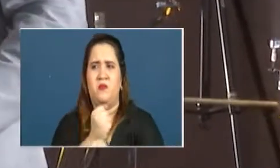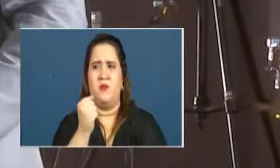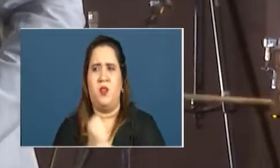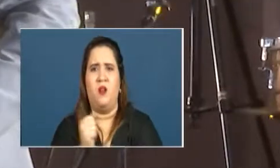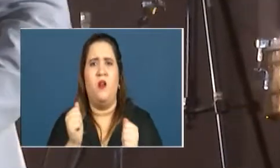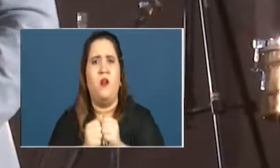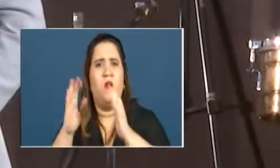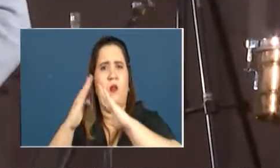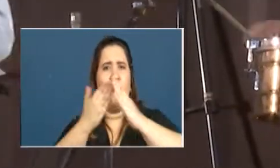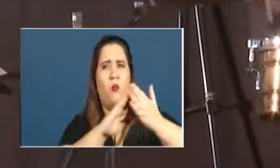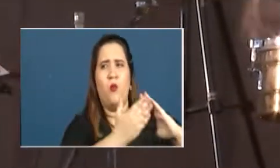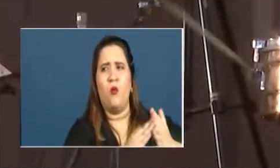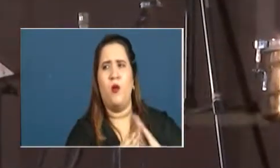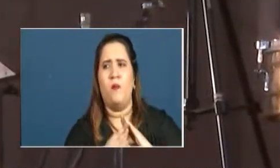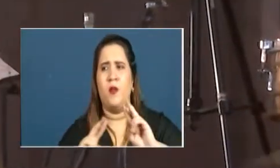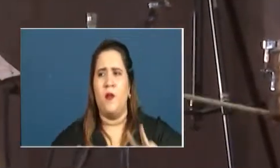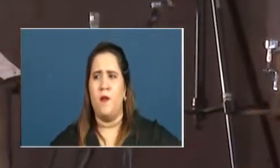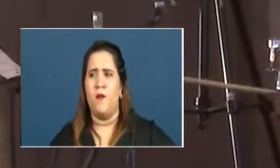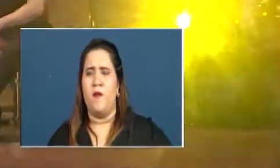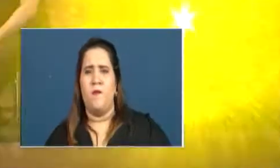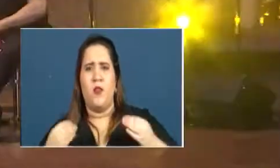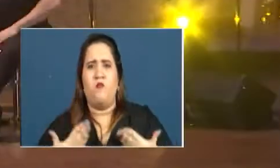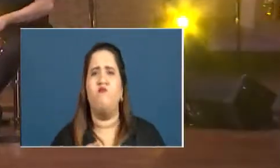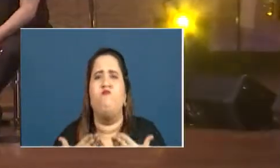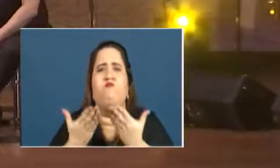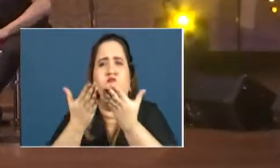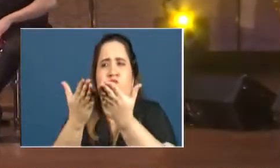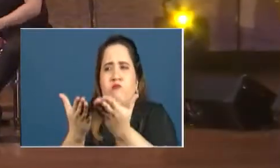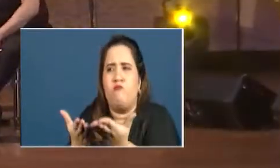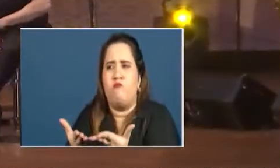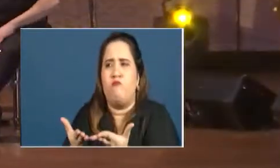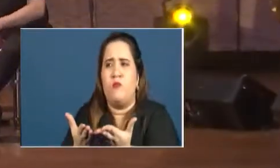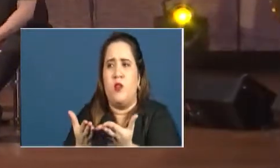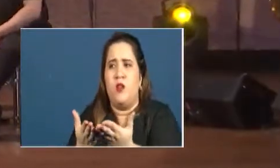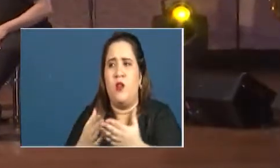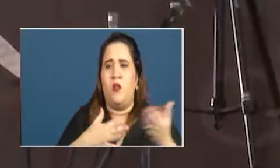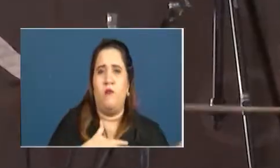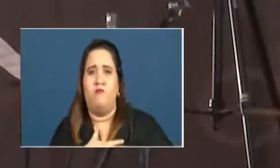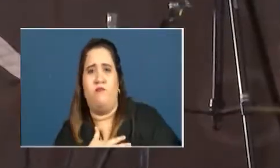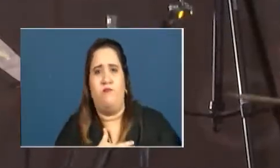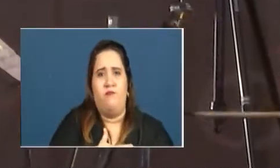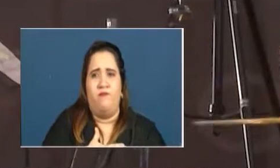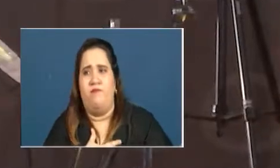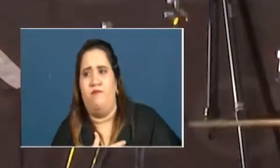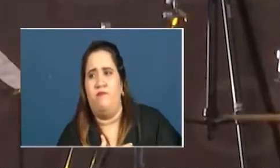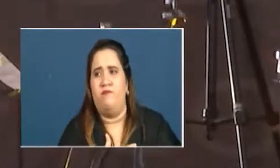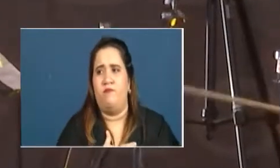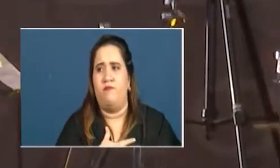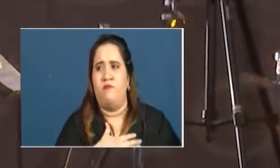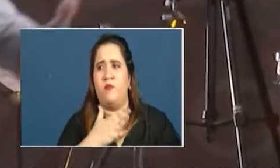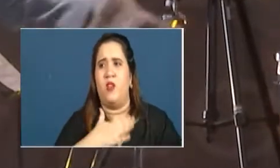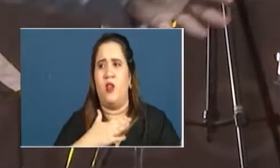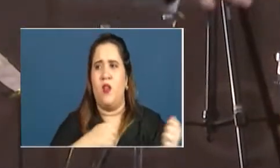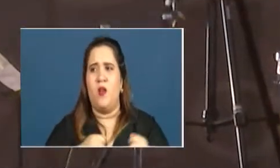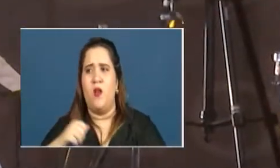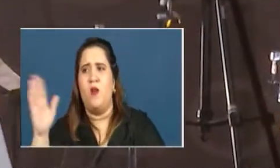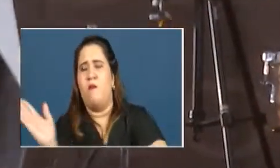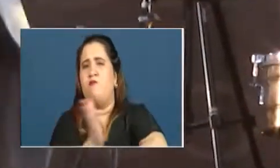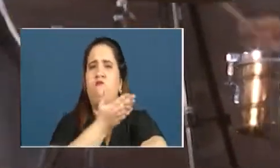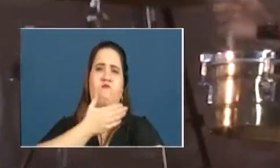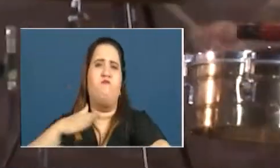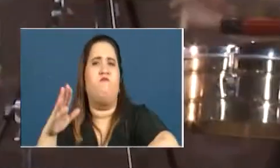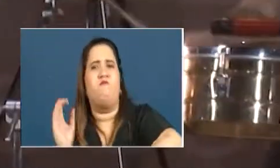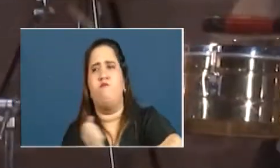al público bailador que mi música la gusta. Nunca pierdo la cabeza, este ambiente me